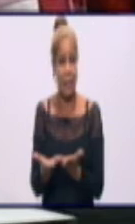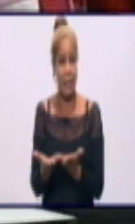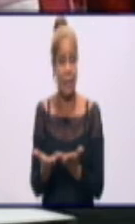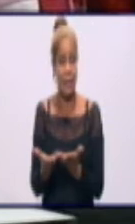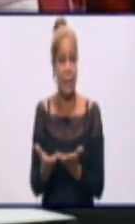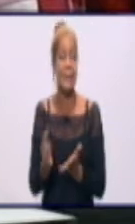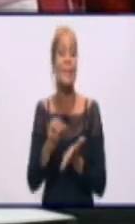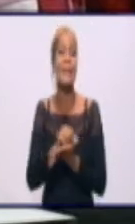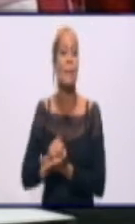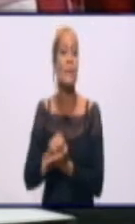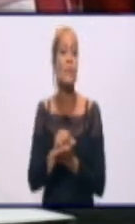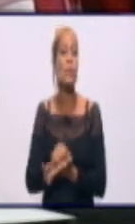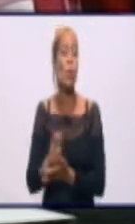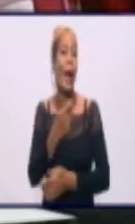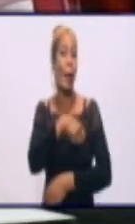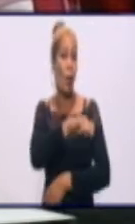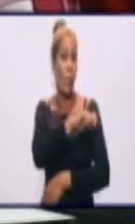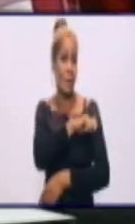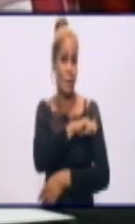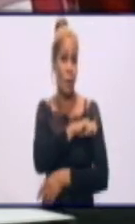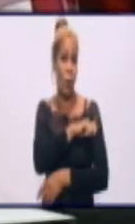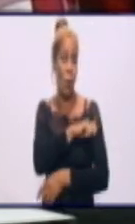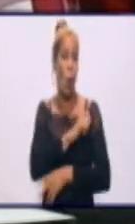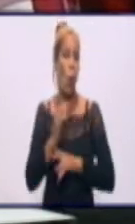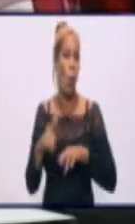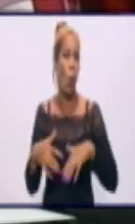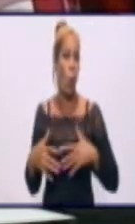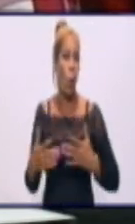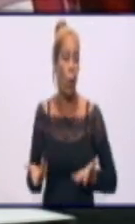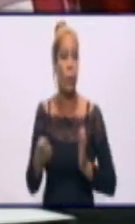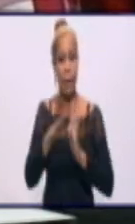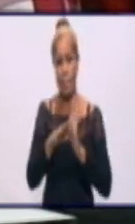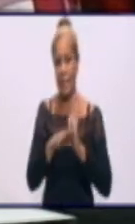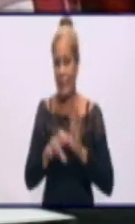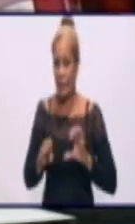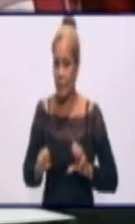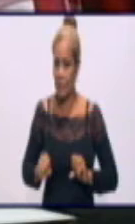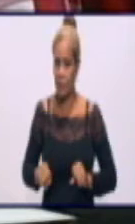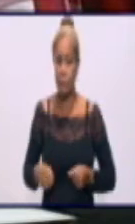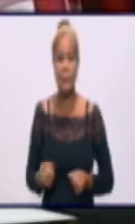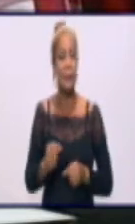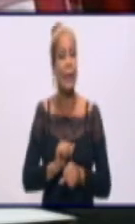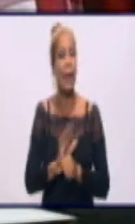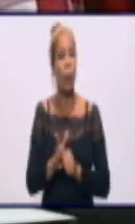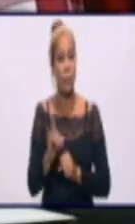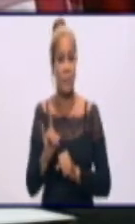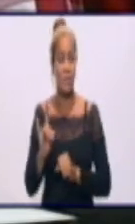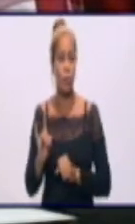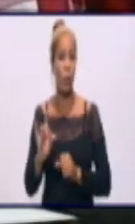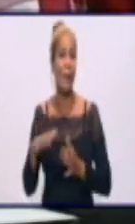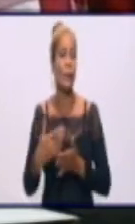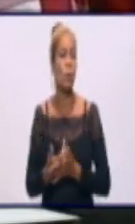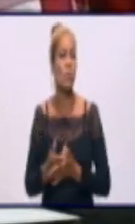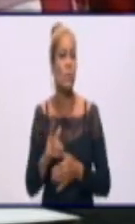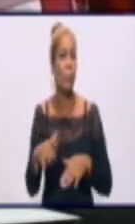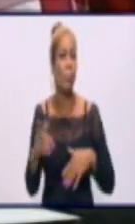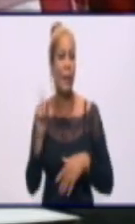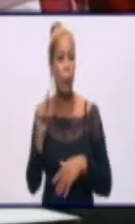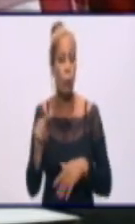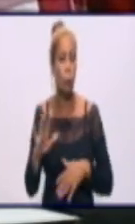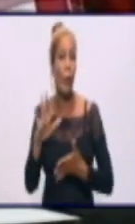con las medidas de restricción propias de la COVID-19, ¿en qué horarios están brindando servicio